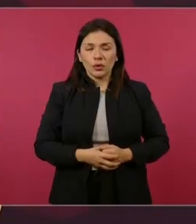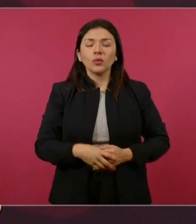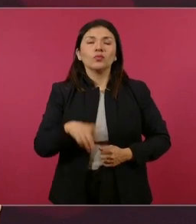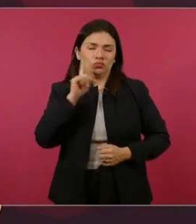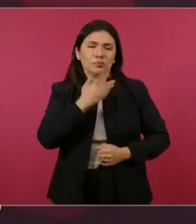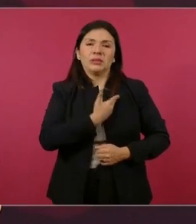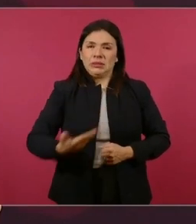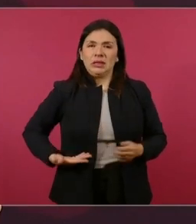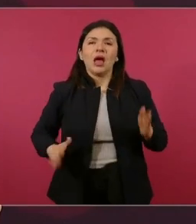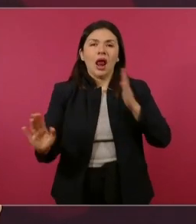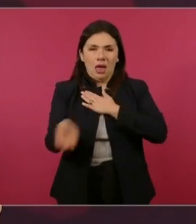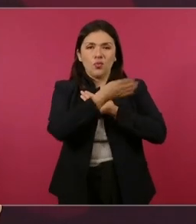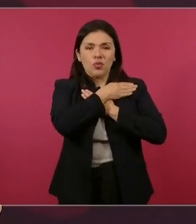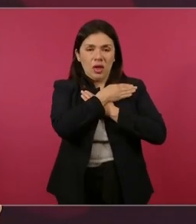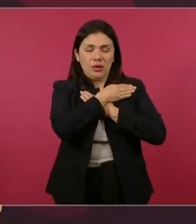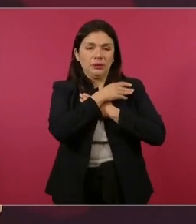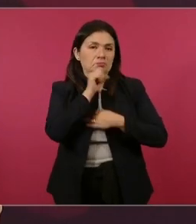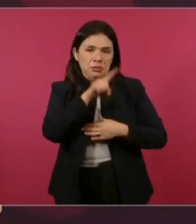Claudia Sheinbaum,